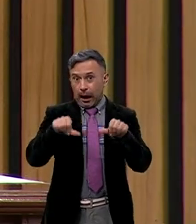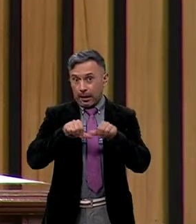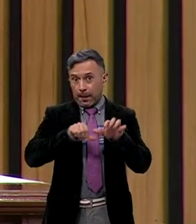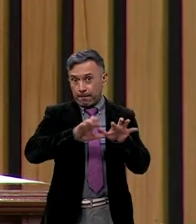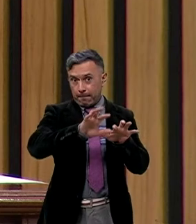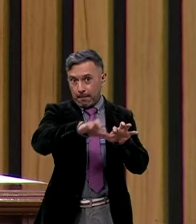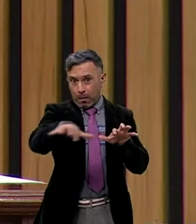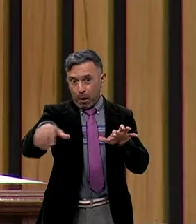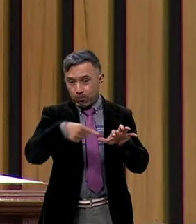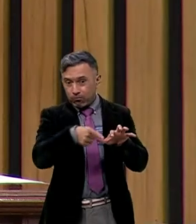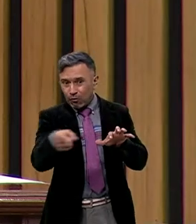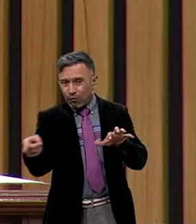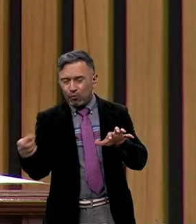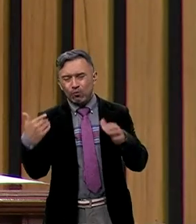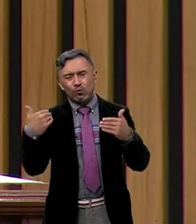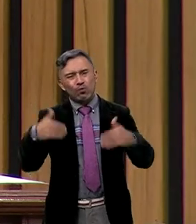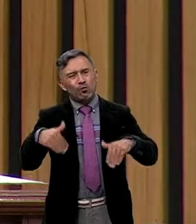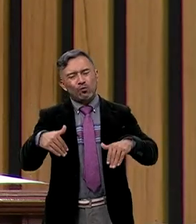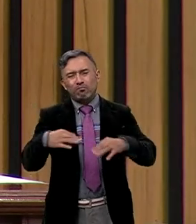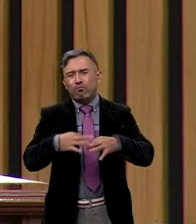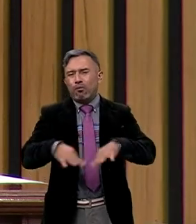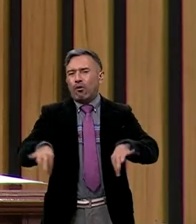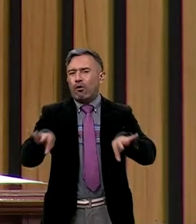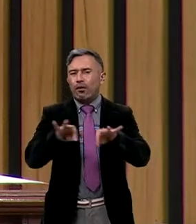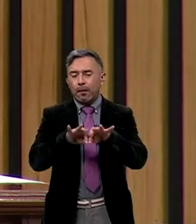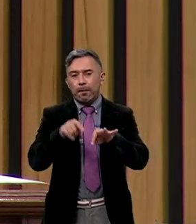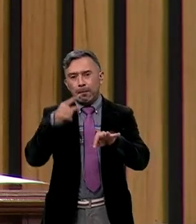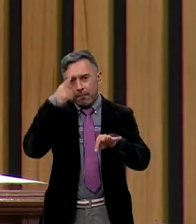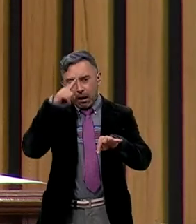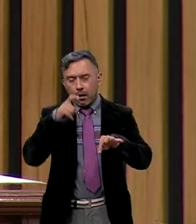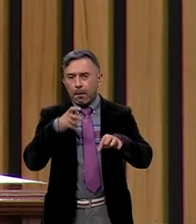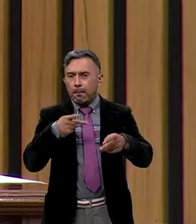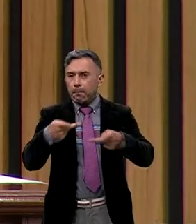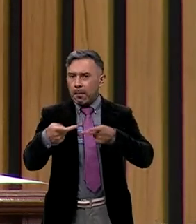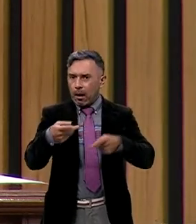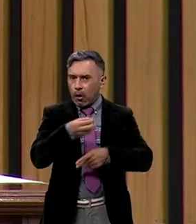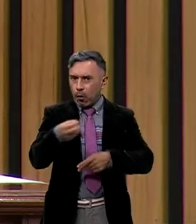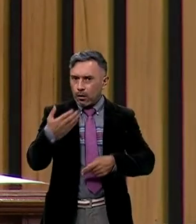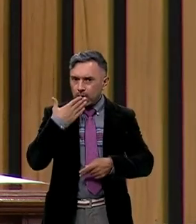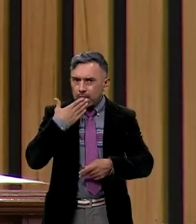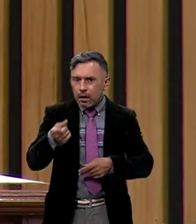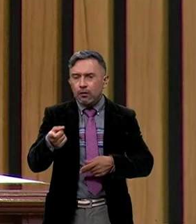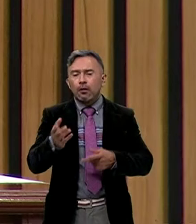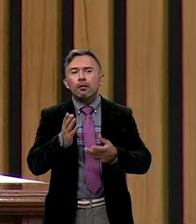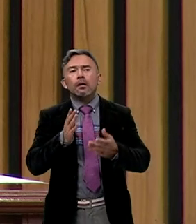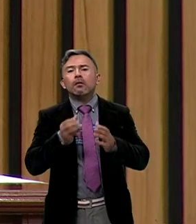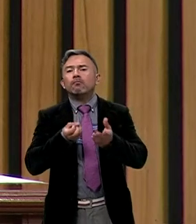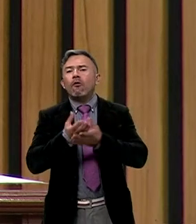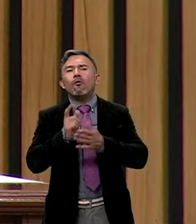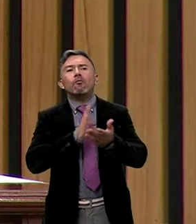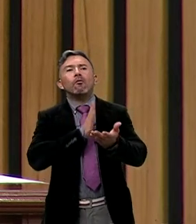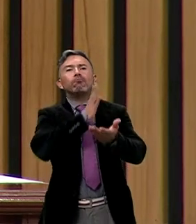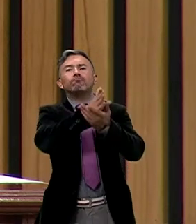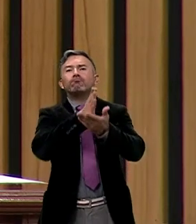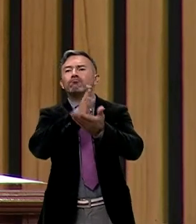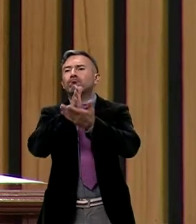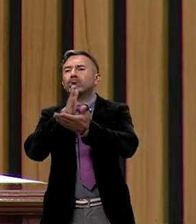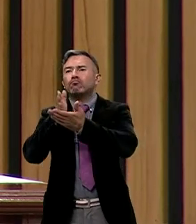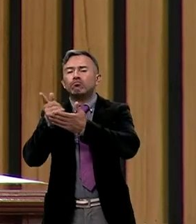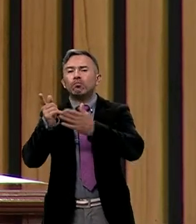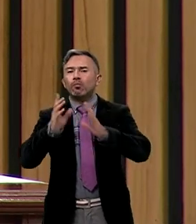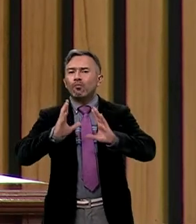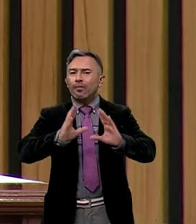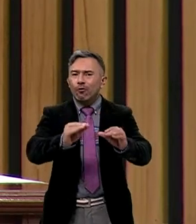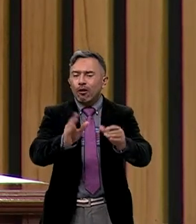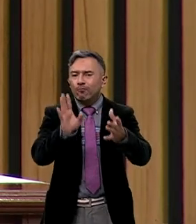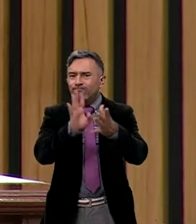estos trabajos de 'operación salida' campo y buen procesamiento de la